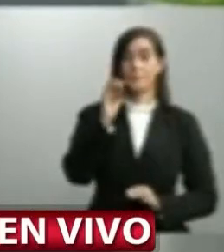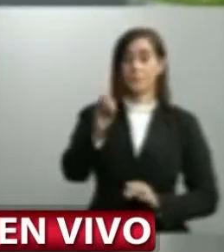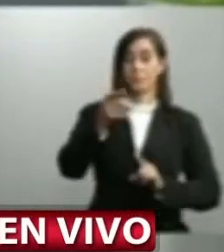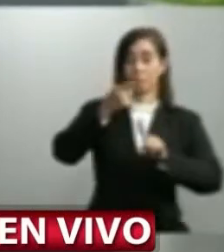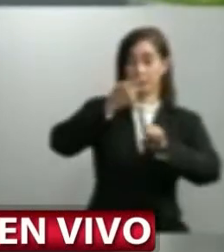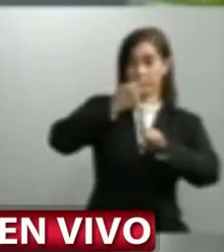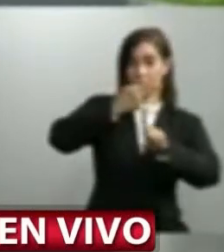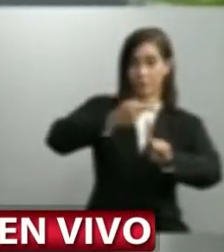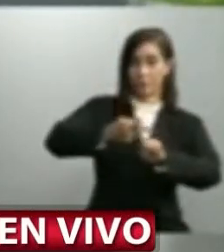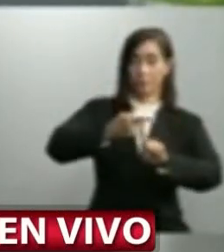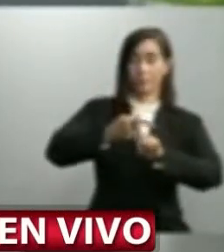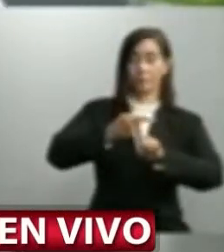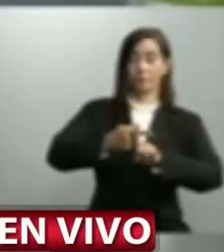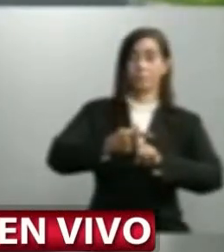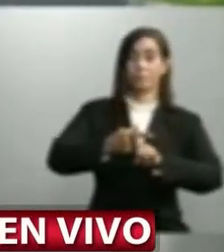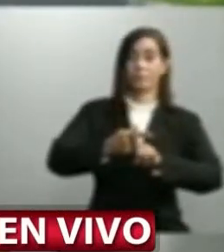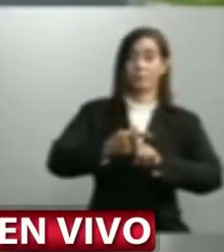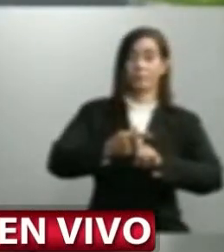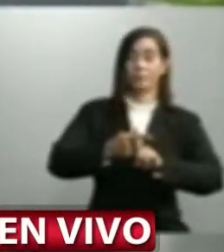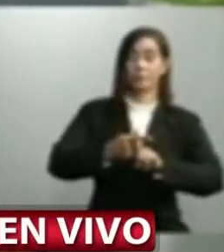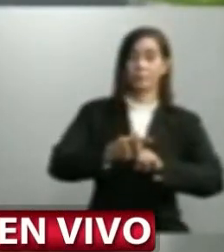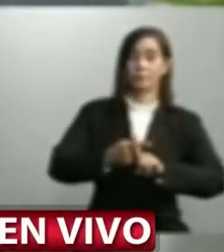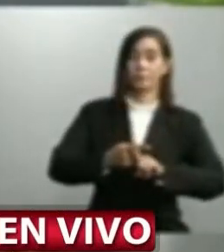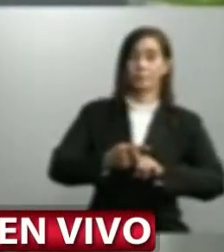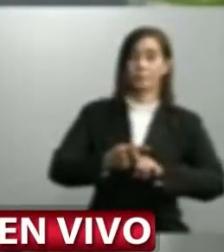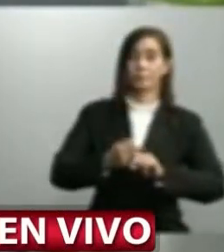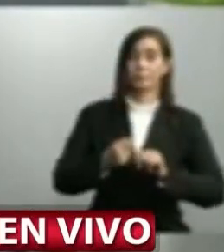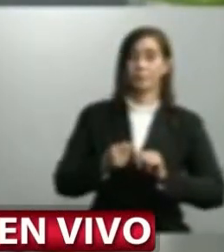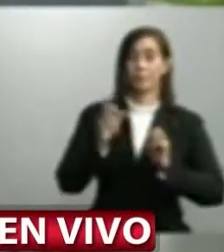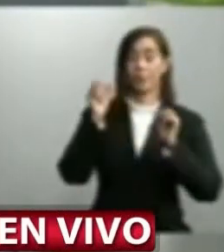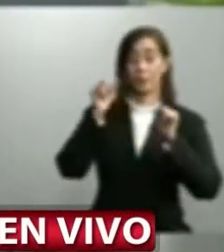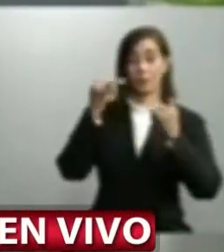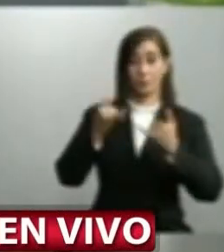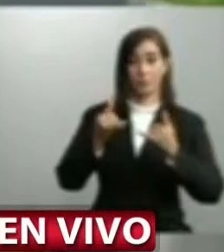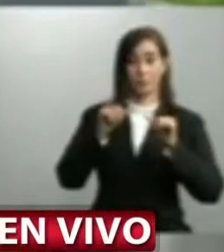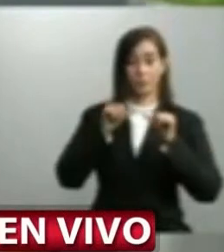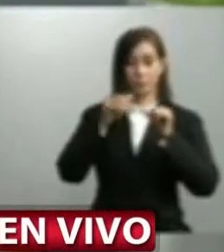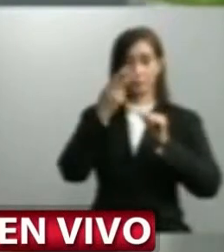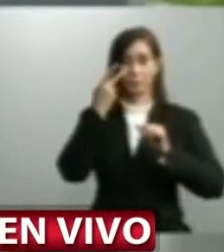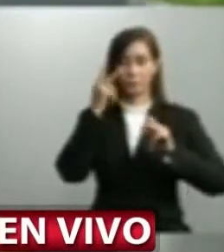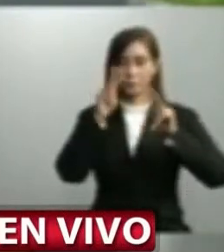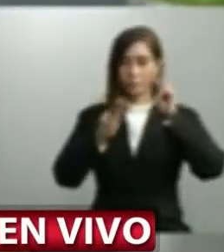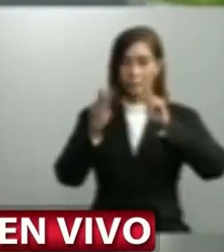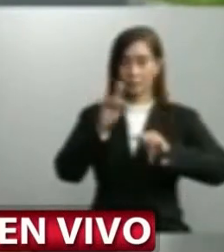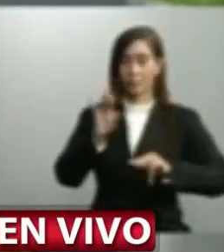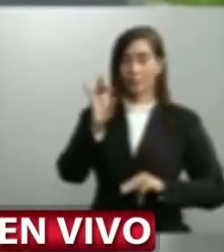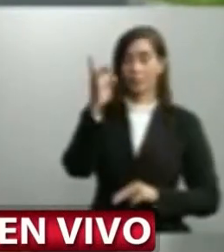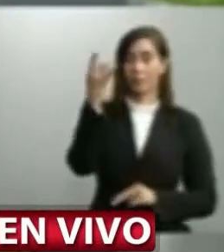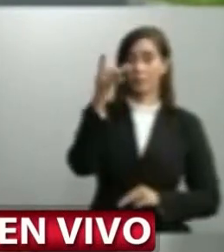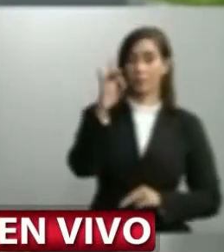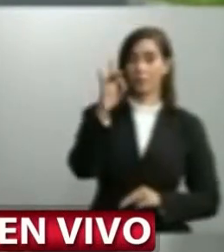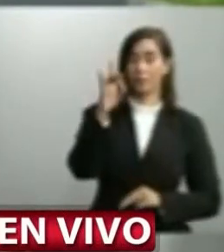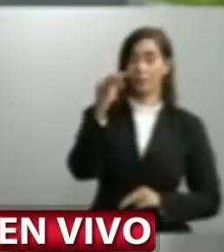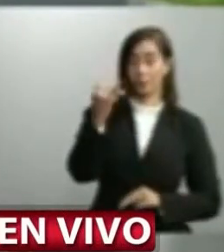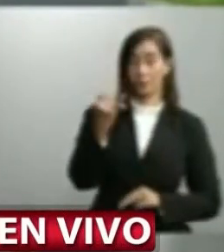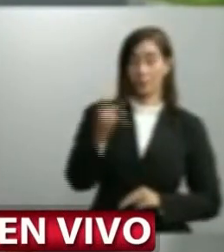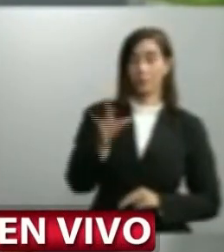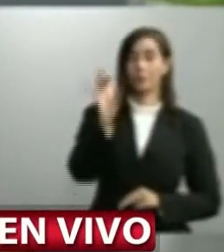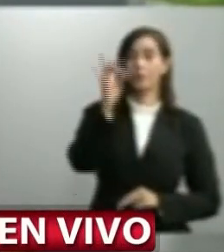de positividad que vamos mirando de 18, hoy está